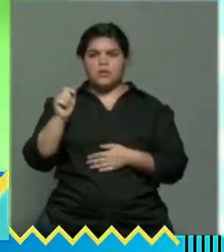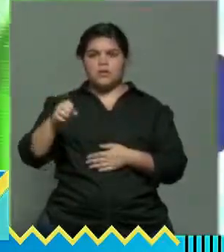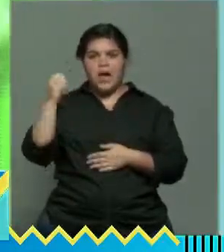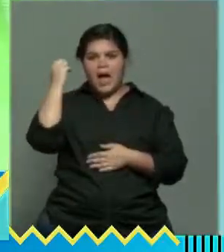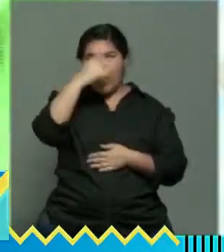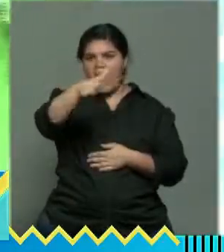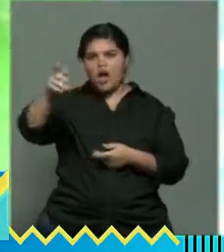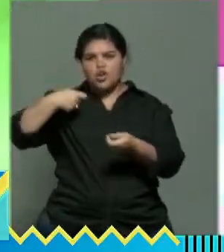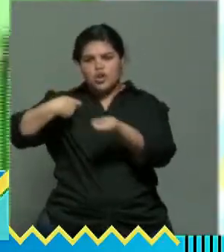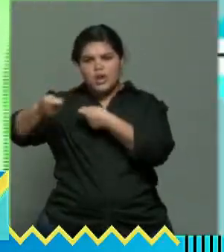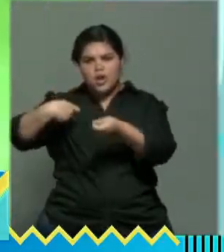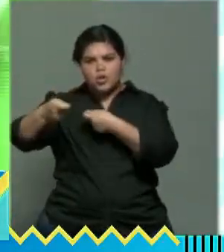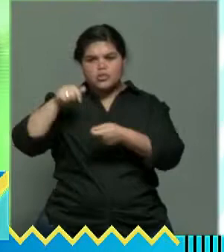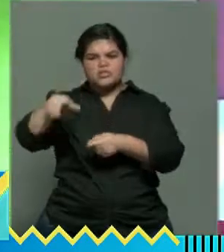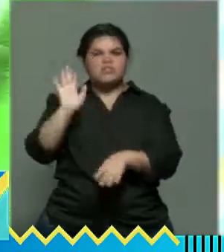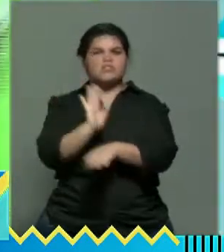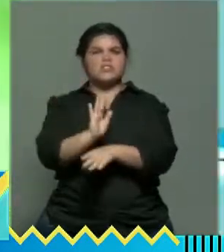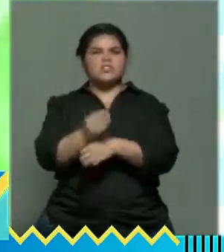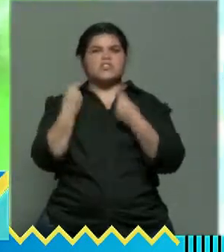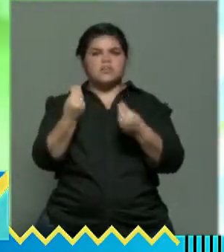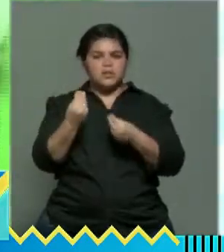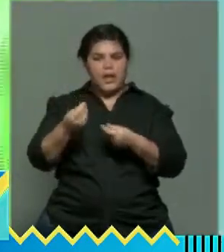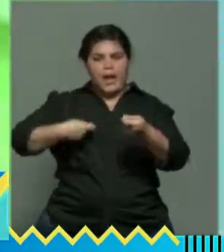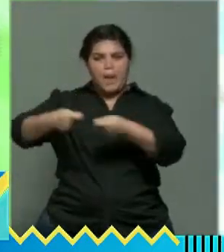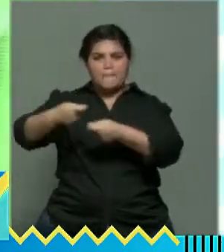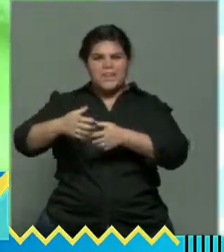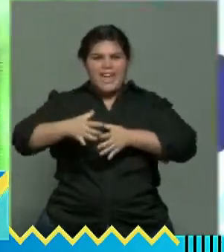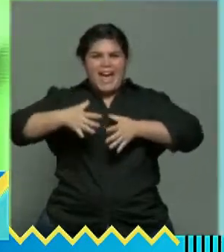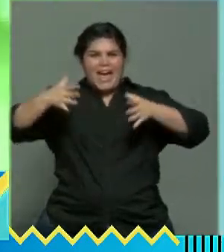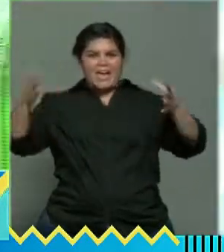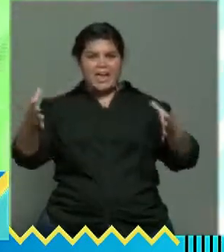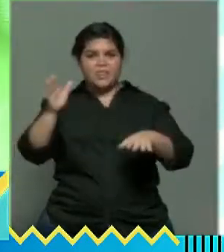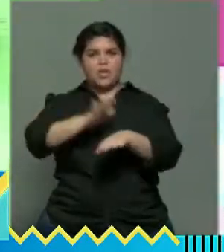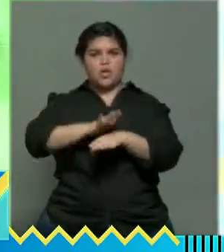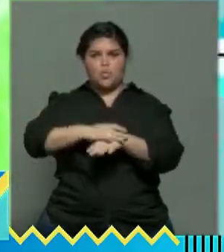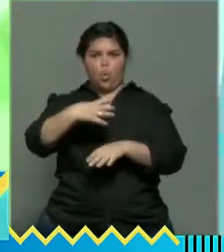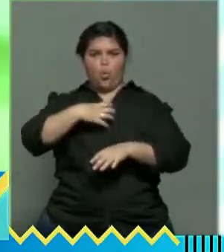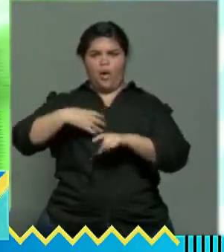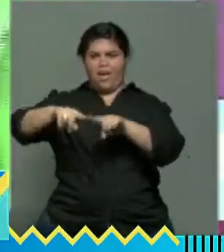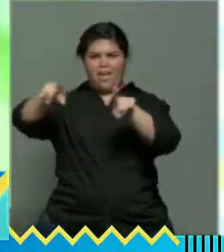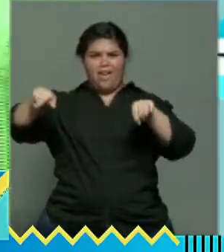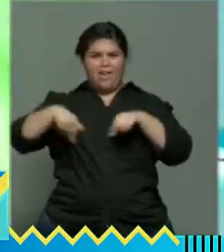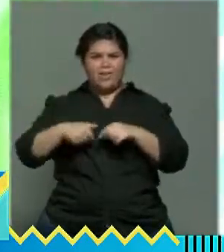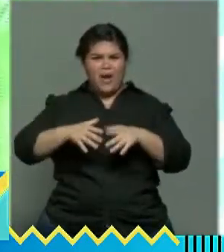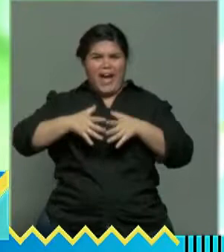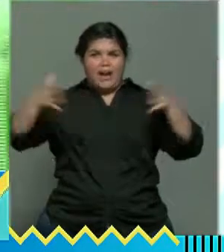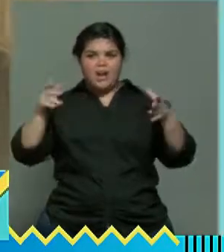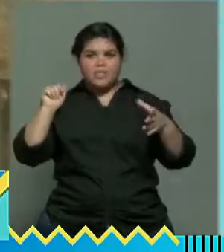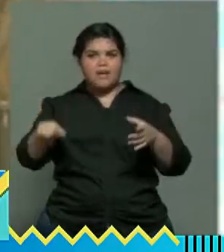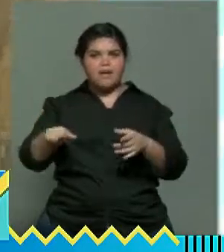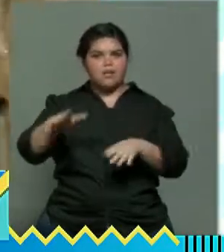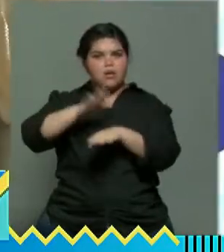las grandes empresas, a los grandes terratenientes, y a su vez detrás de todo